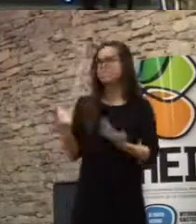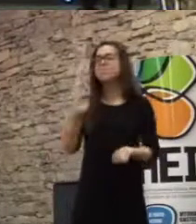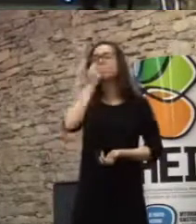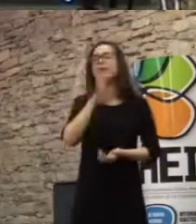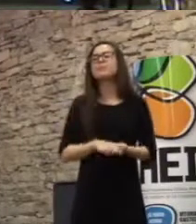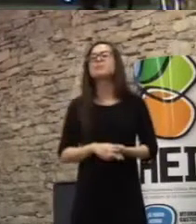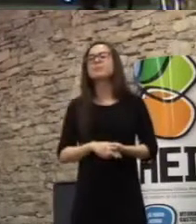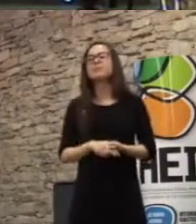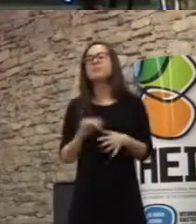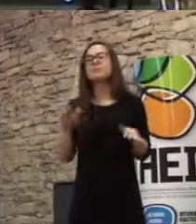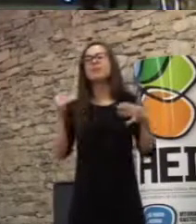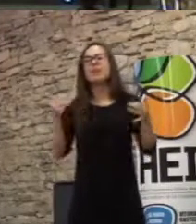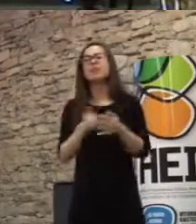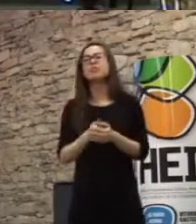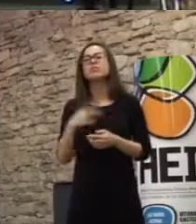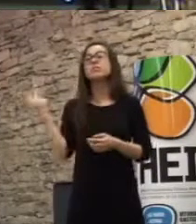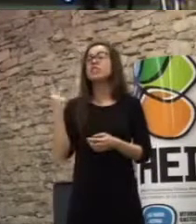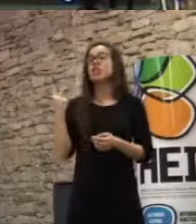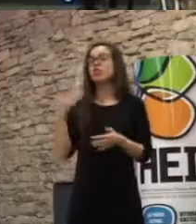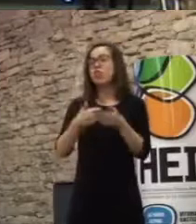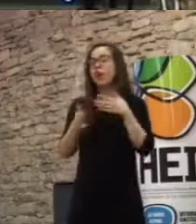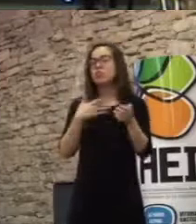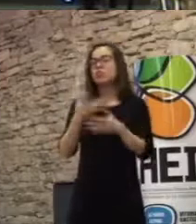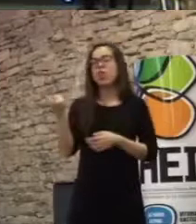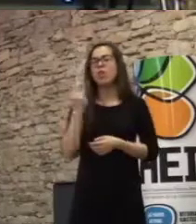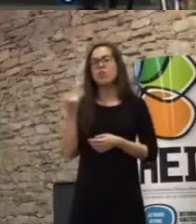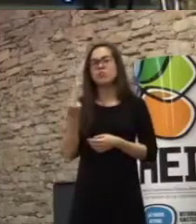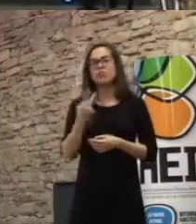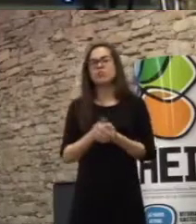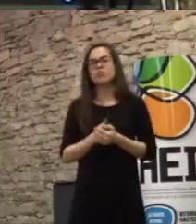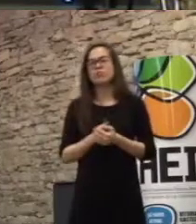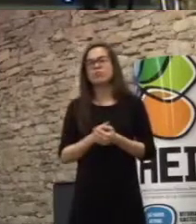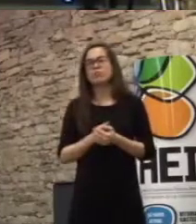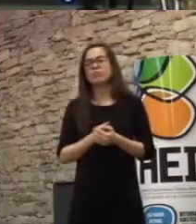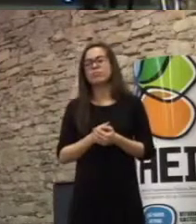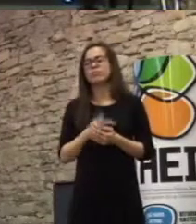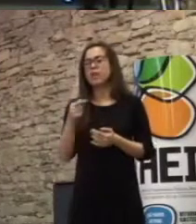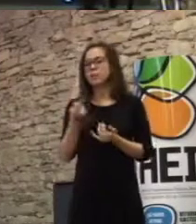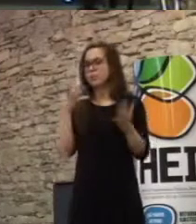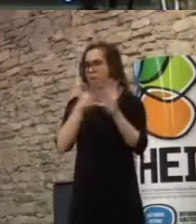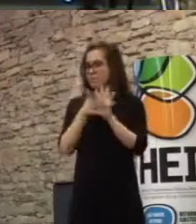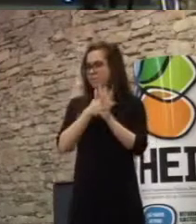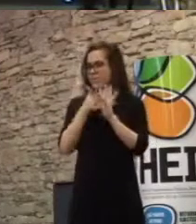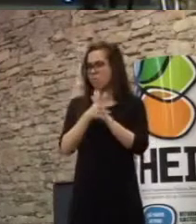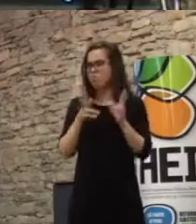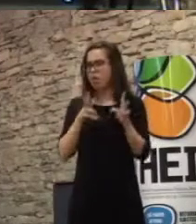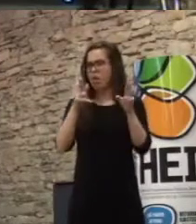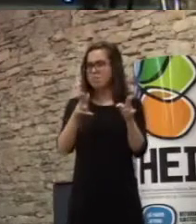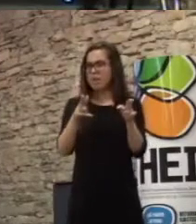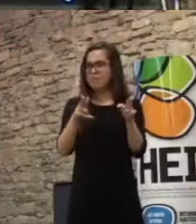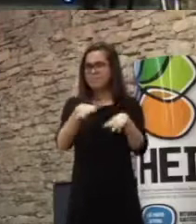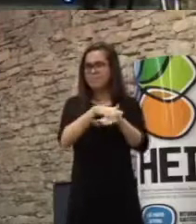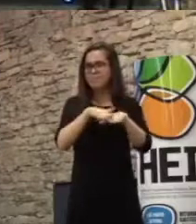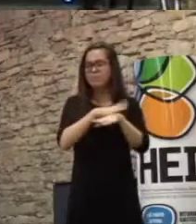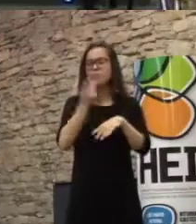entonces estos chicos tanto jon grité como richard bandler establecieron unos fundamentos no sé a explicar una parte ínfima del asunto para que intentamos cómo podemos